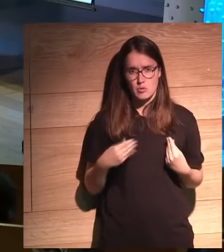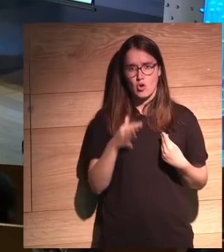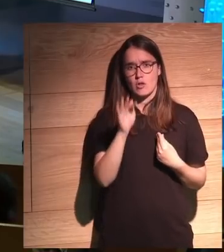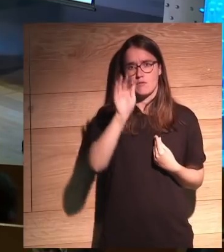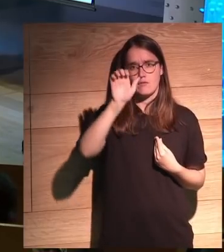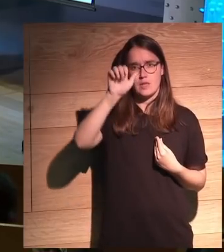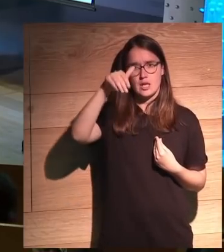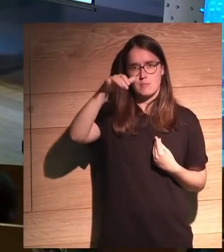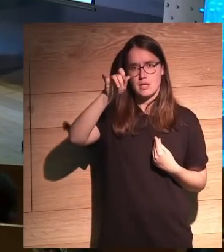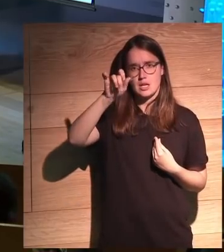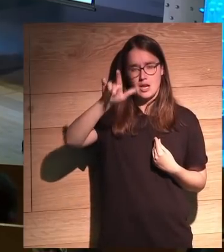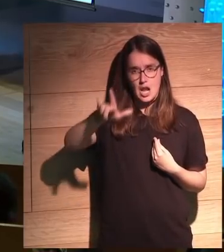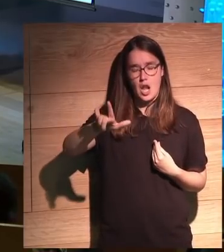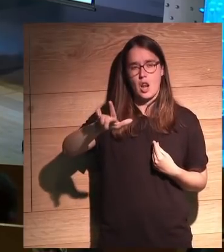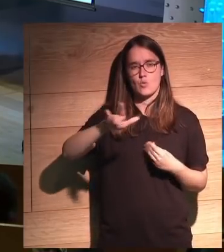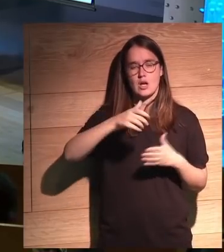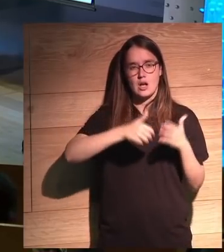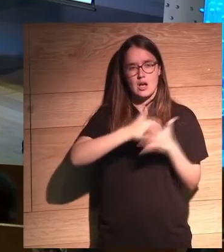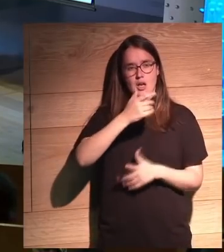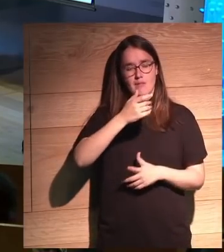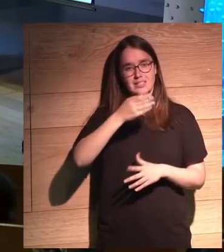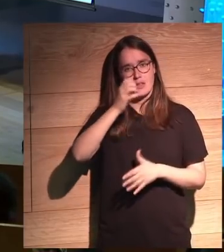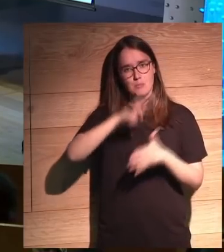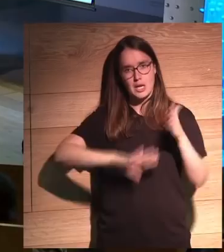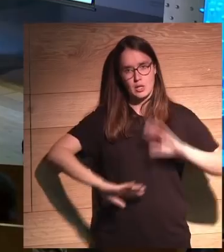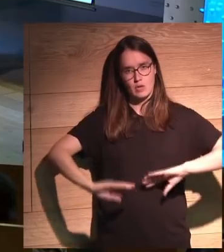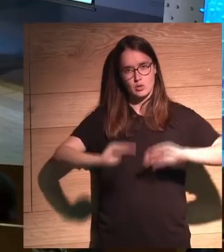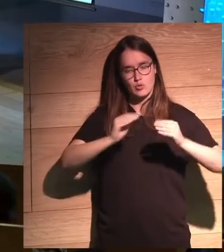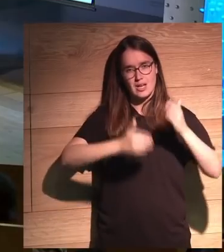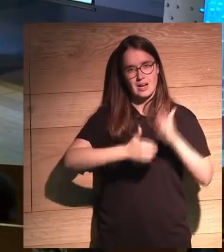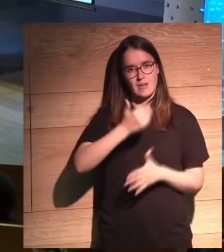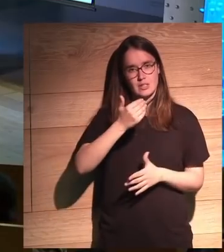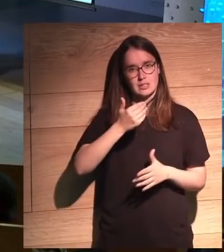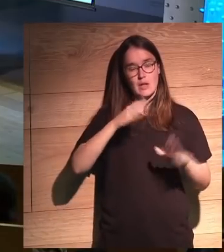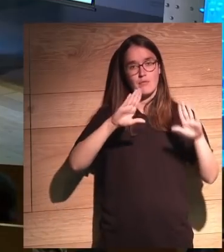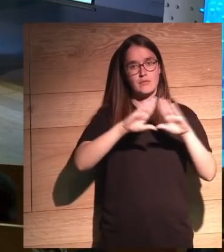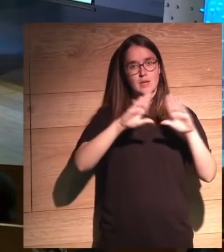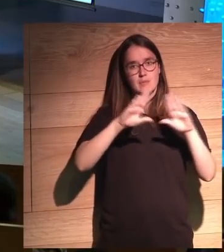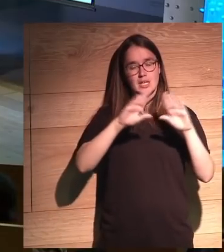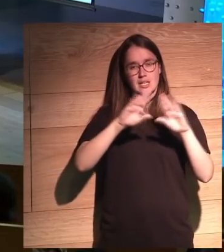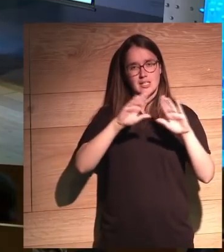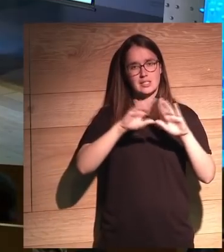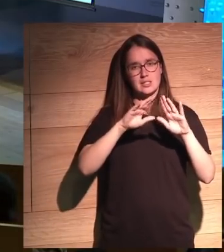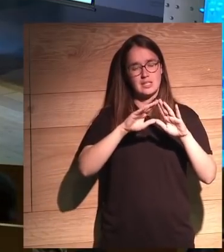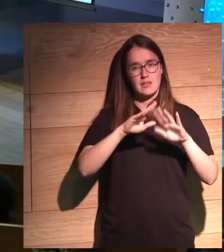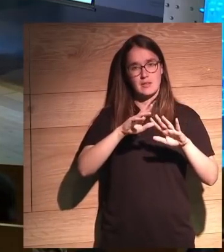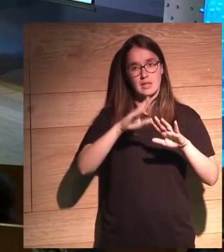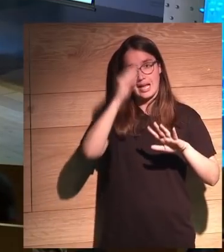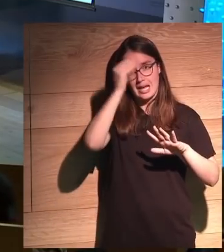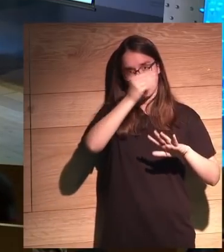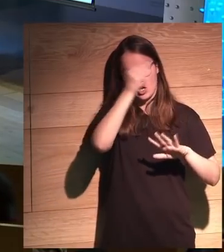Feminal, se llama, una revista que se publicaba en Barcelona, que era una revista feminista de raíces